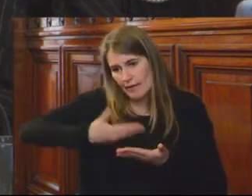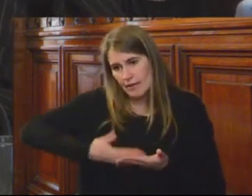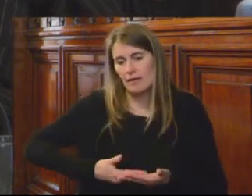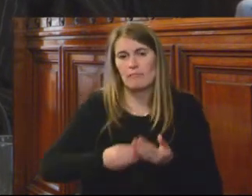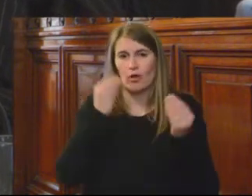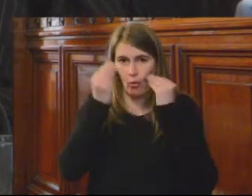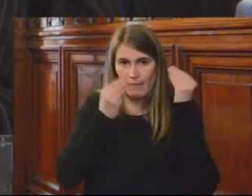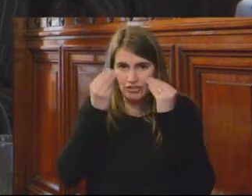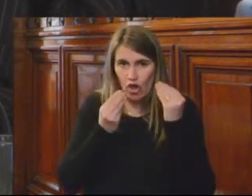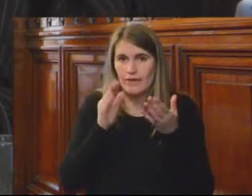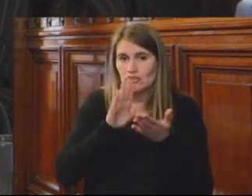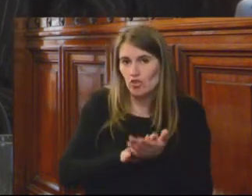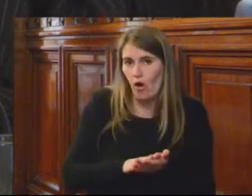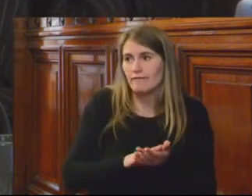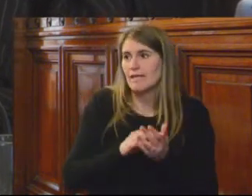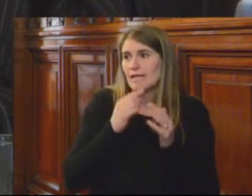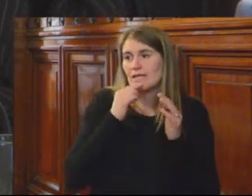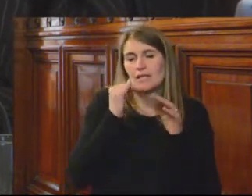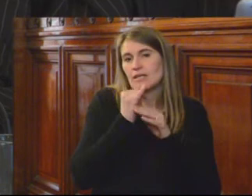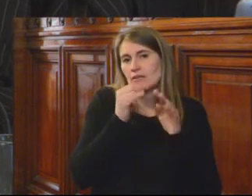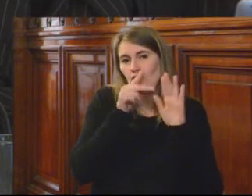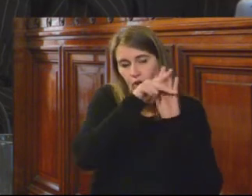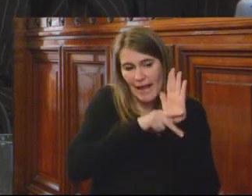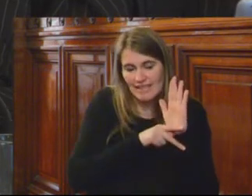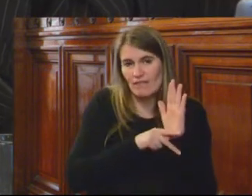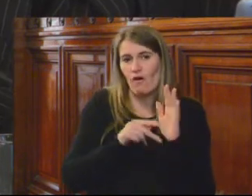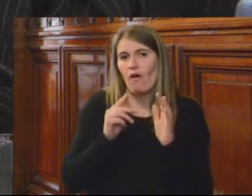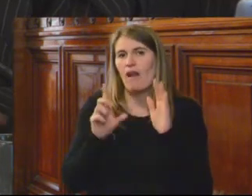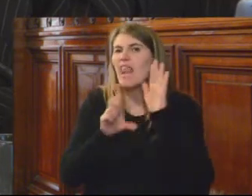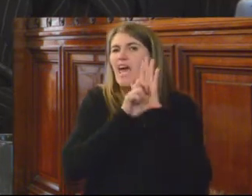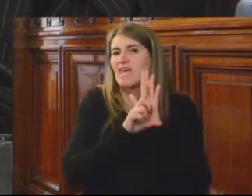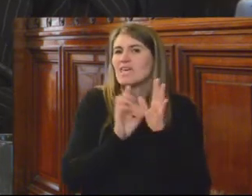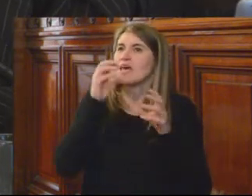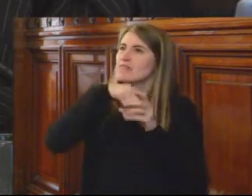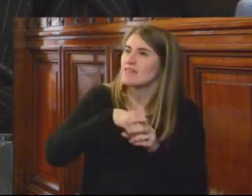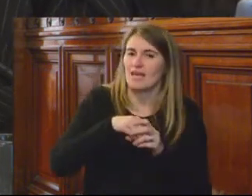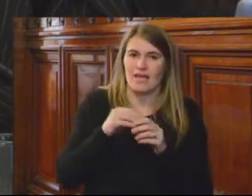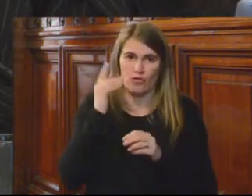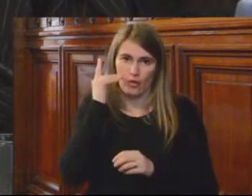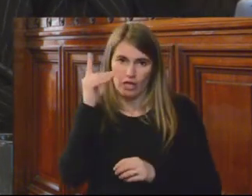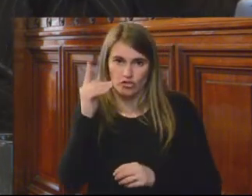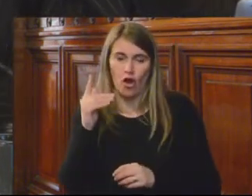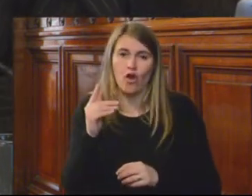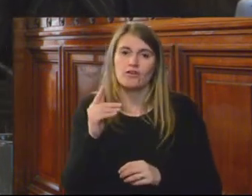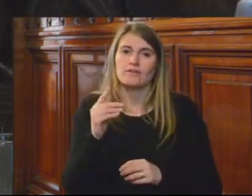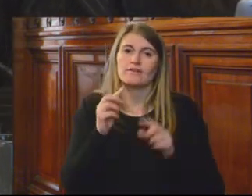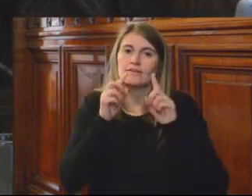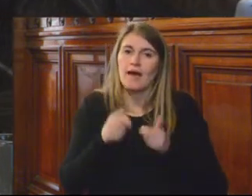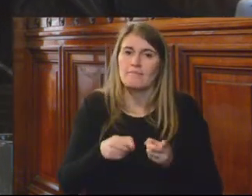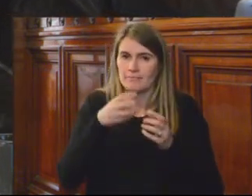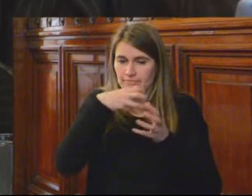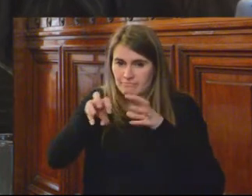en relación a instrumentos normativos desde la Ley Orgánica de Educación, desde el sesgo, por ejemplo, ideológico